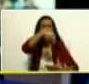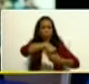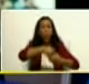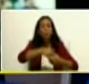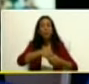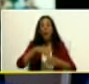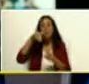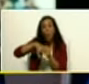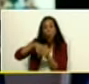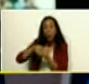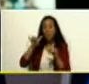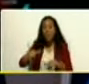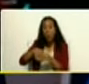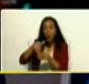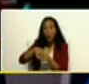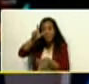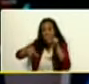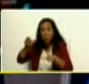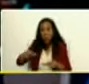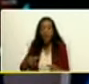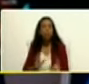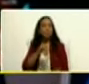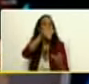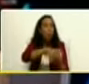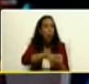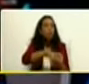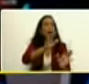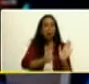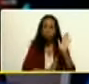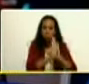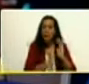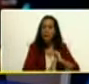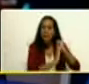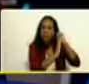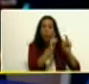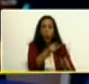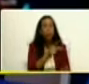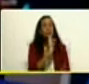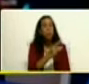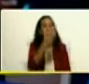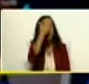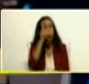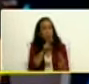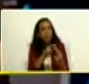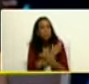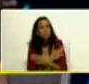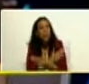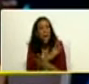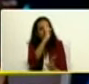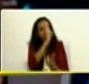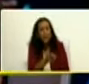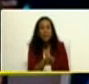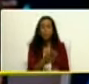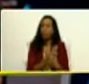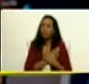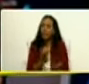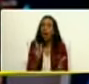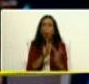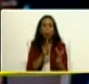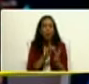el voto en la comunidad y el gobierno comunitario, tocar las puertas que la gente les reconoce, les quiere. Son los más queridos por